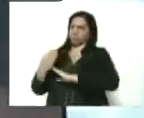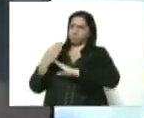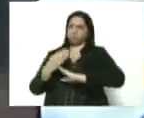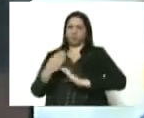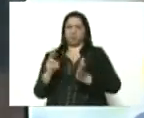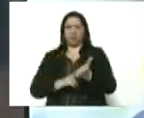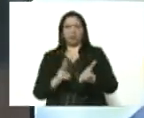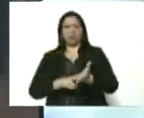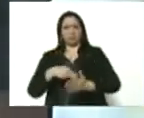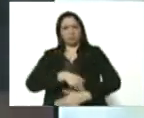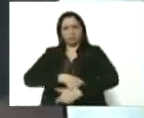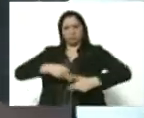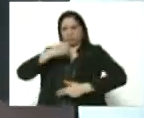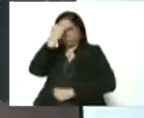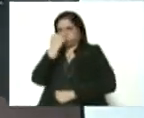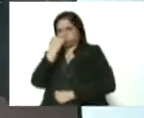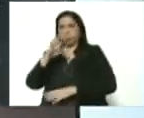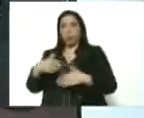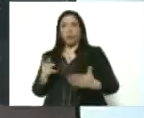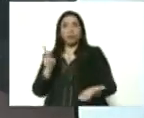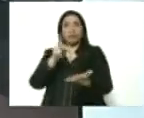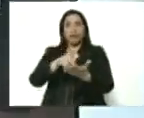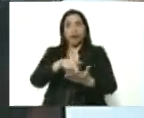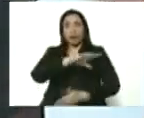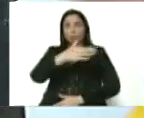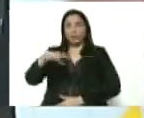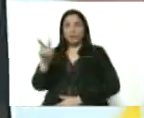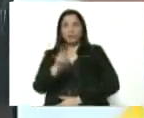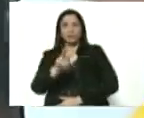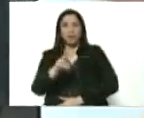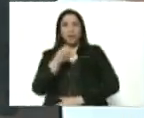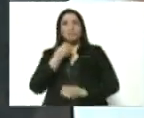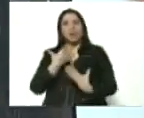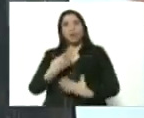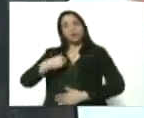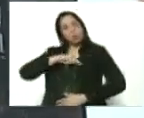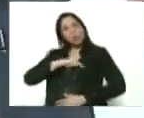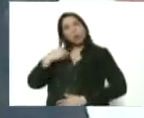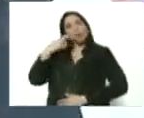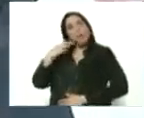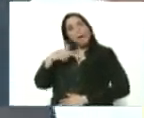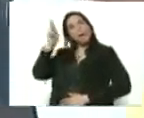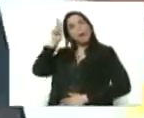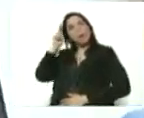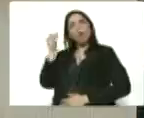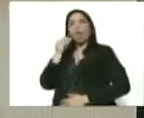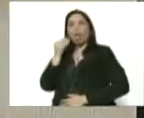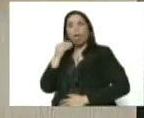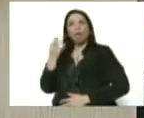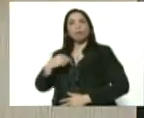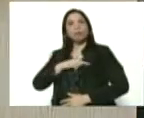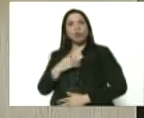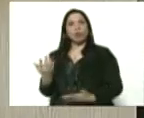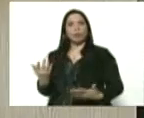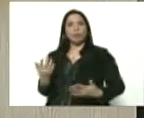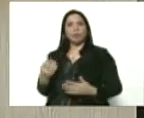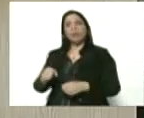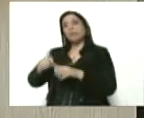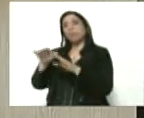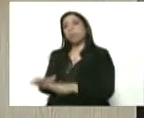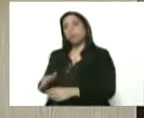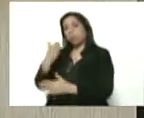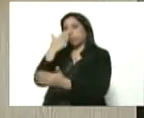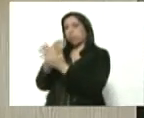Rambo, que en cuanto llegara a las costas de Venezuela, pues los negros que somos, los indios que somos, inmediatamente nos íbamos a rendir